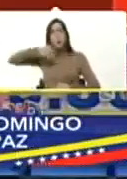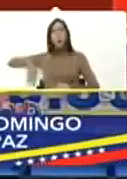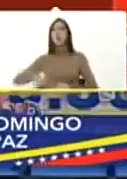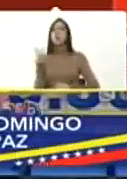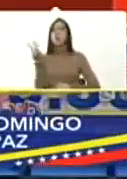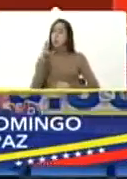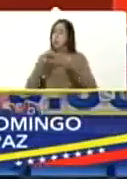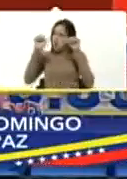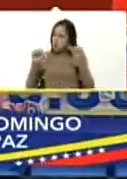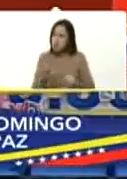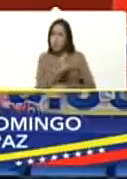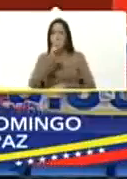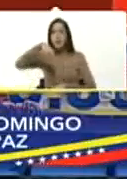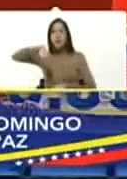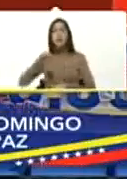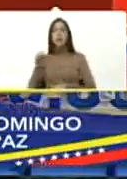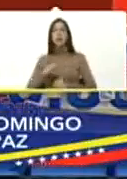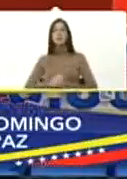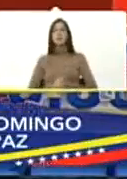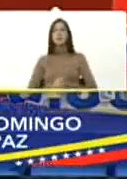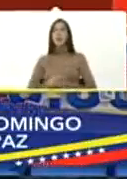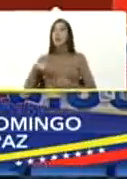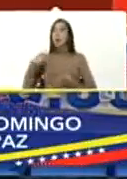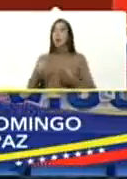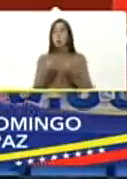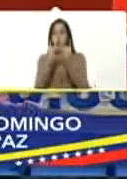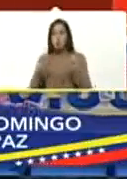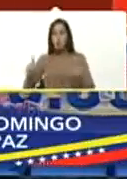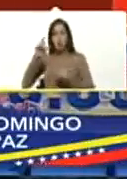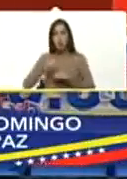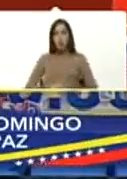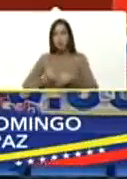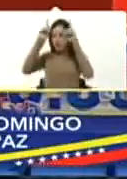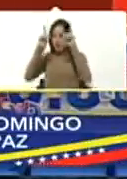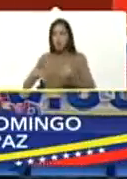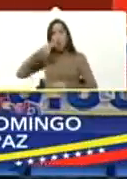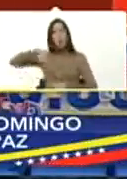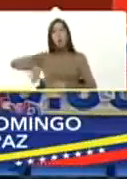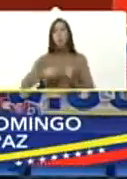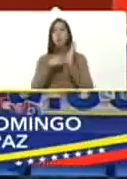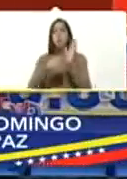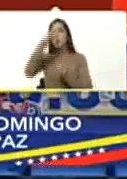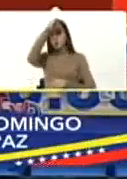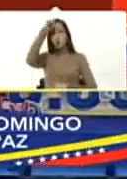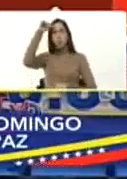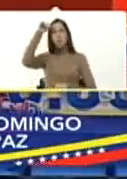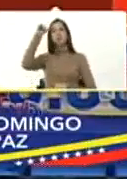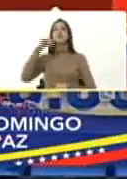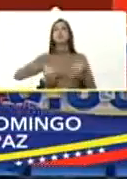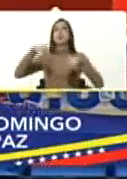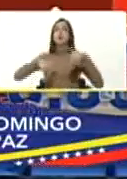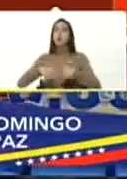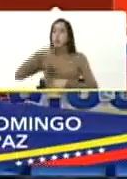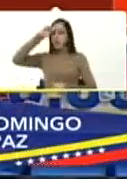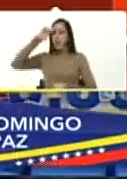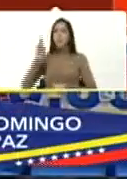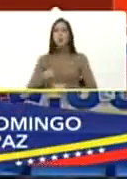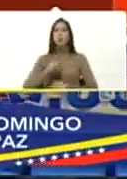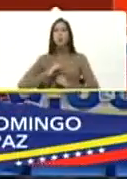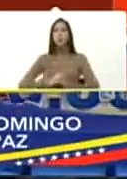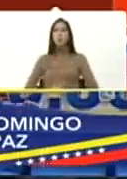al sistema electoral venezolano y a la voluntad soberana del pueblo que se va a expresar el próximo domingo. Respeto al